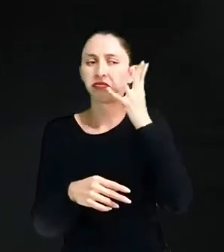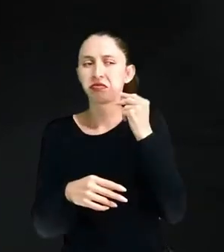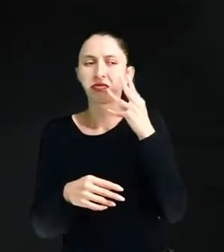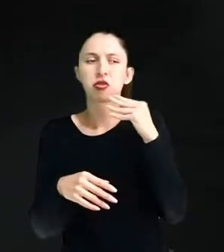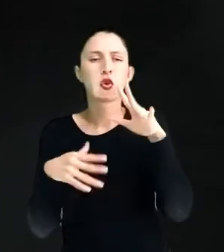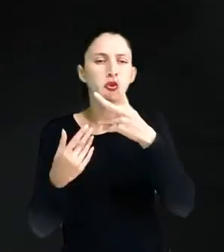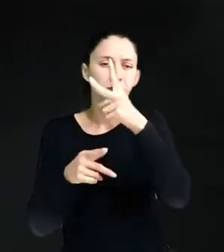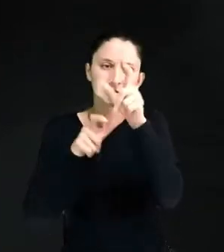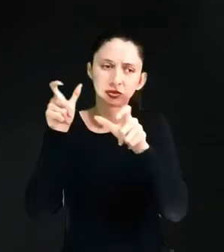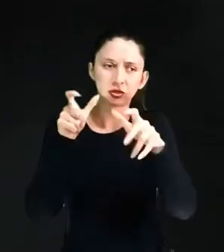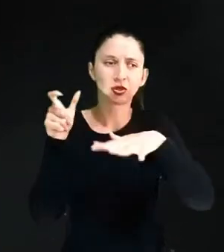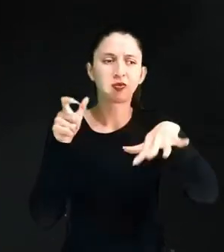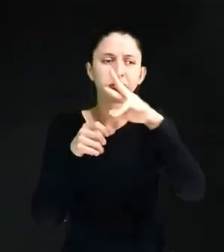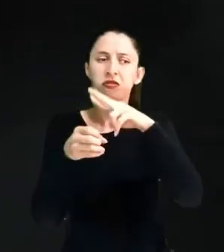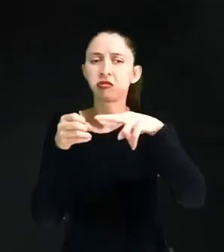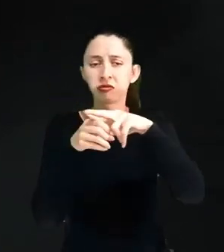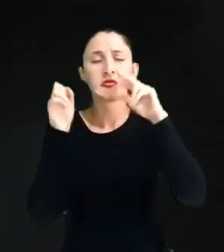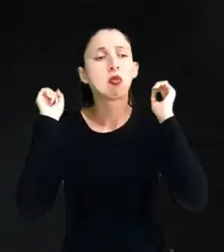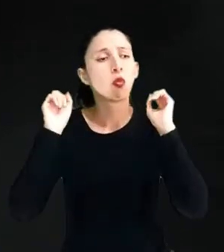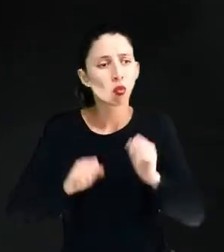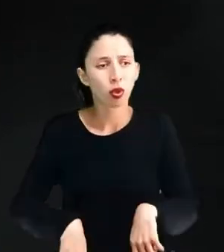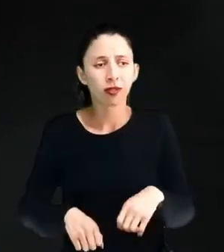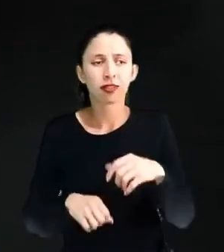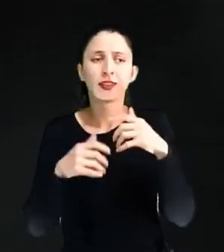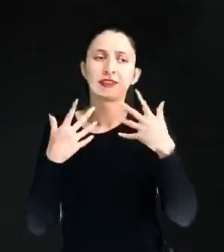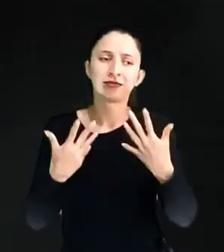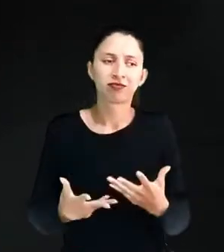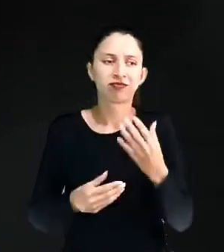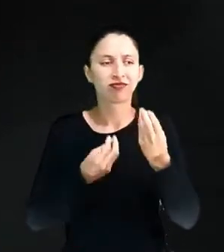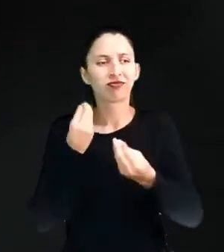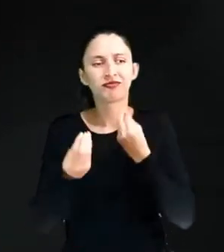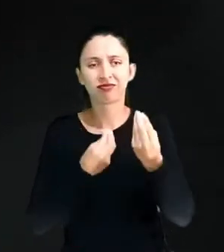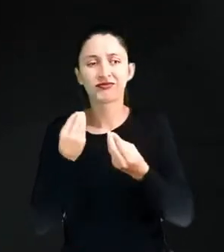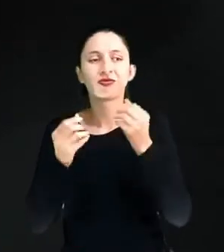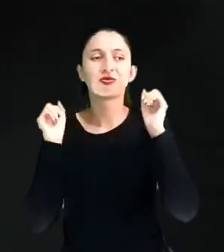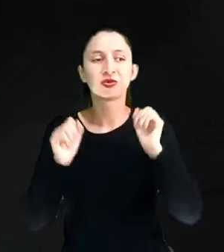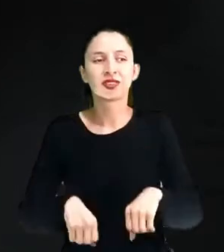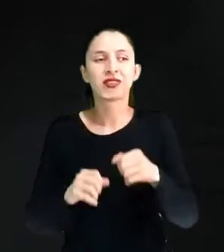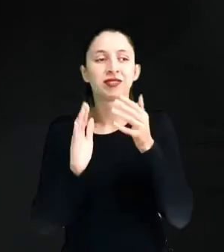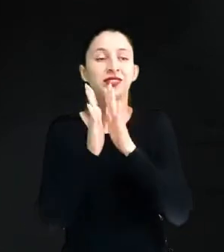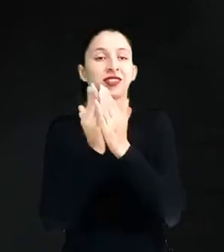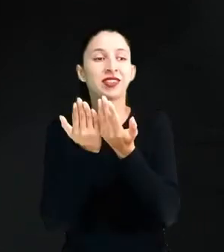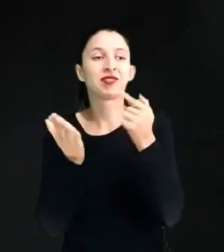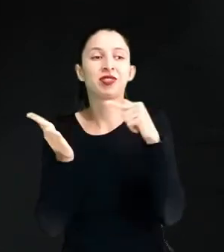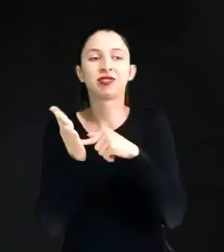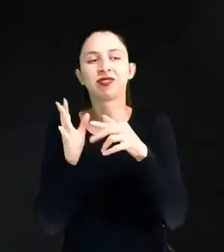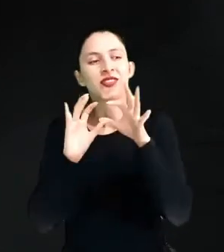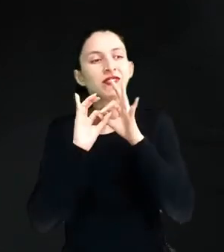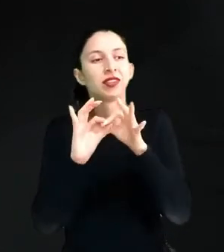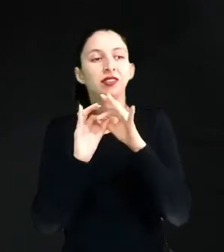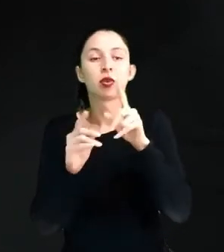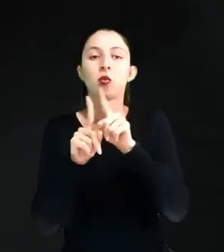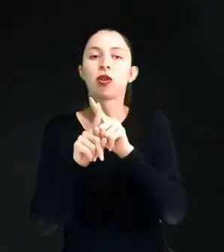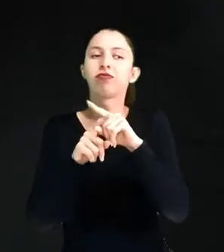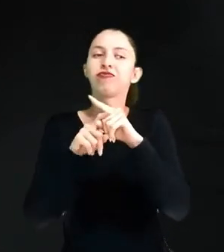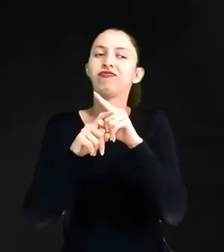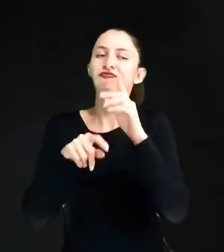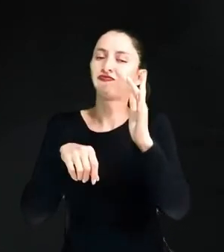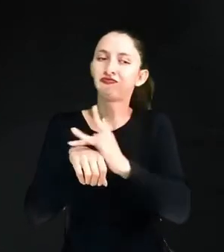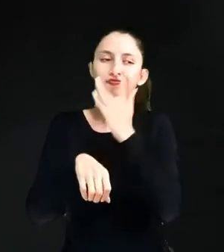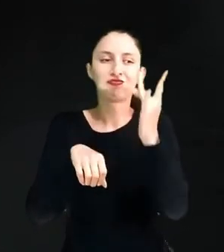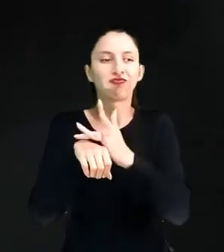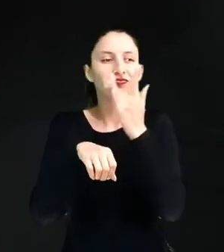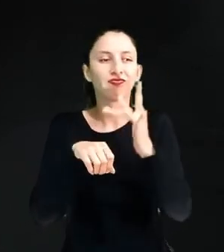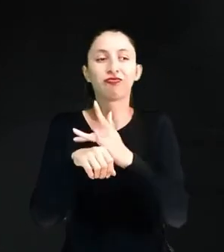de la experiencia y, por qué no, de otras personas de otras regiones, para que conozcan que se pueden hacer estos trabajos en conjunto. Entonces, esa es